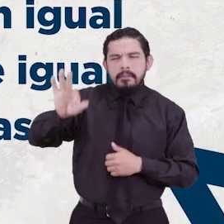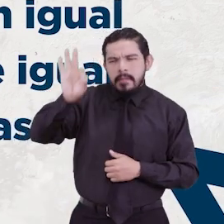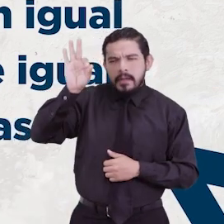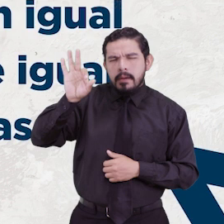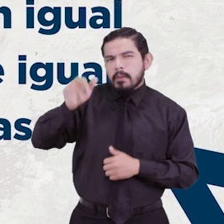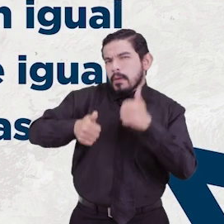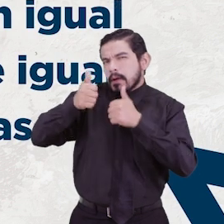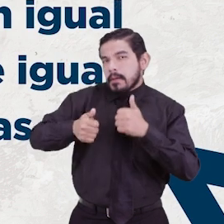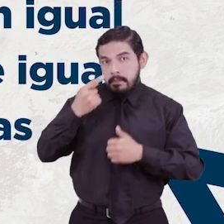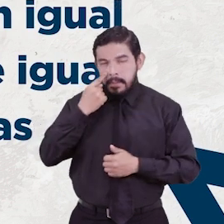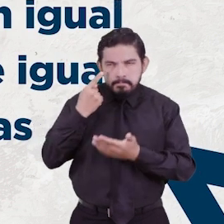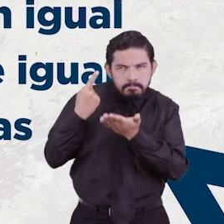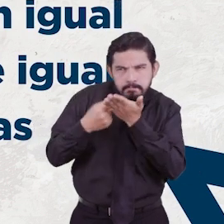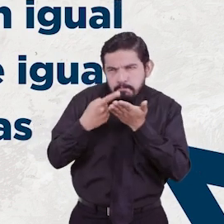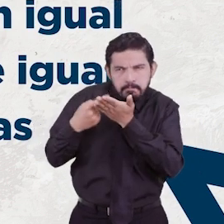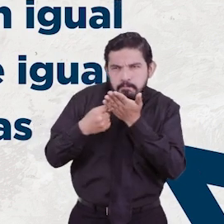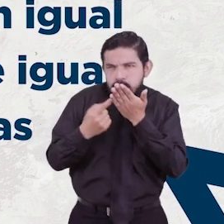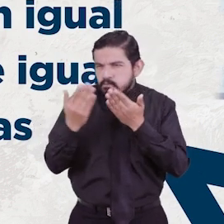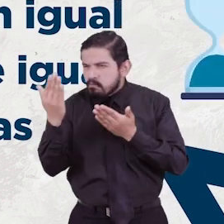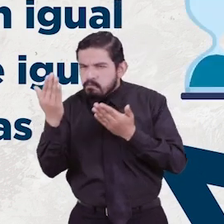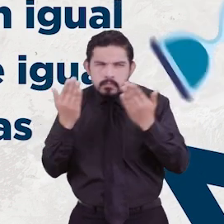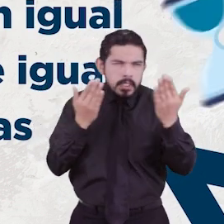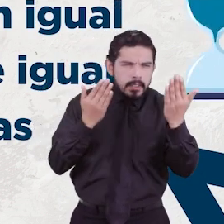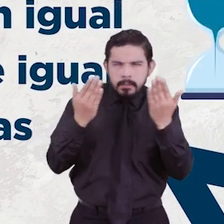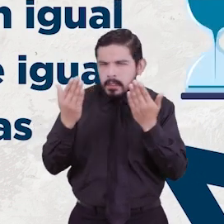Analiza muy bien la respuesta, pero no te demores mucho.